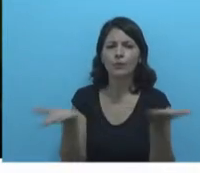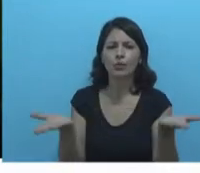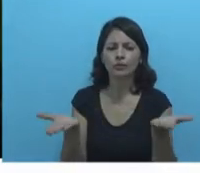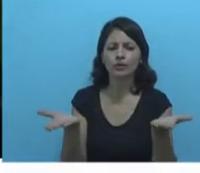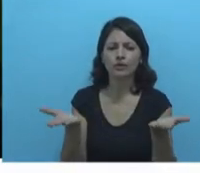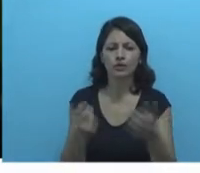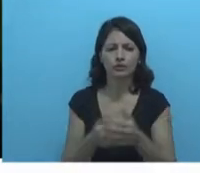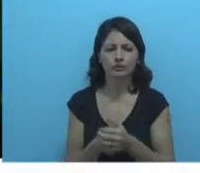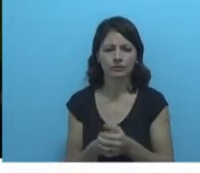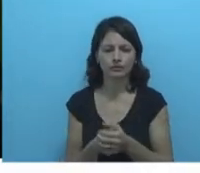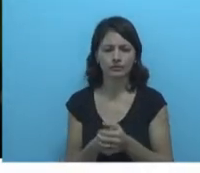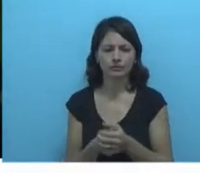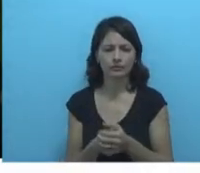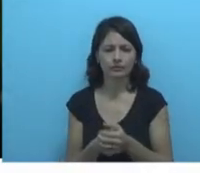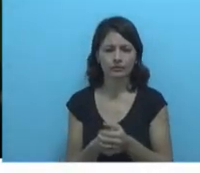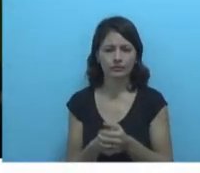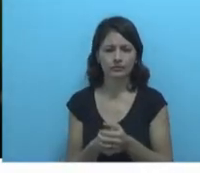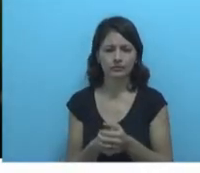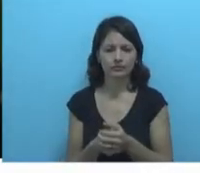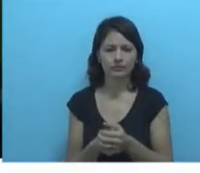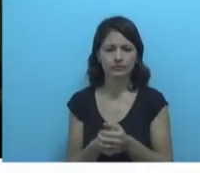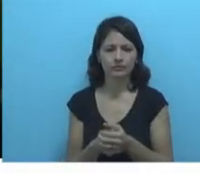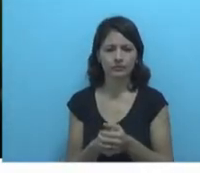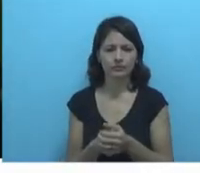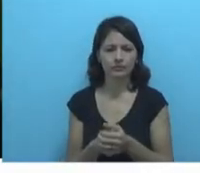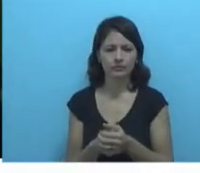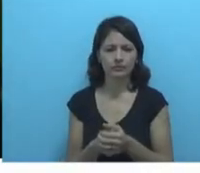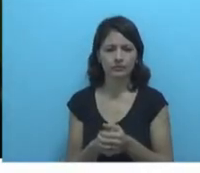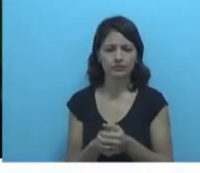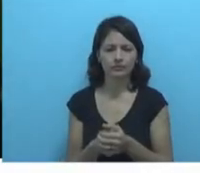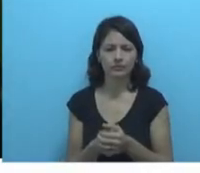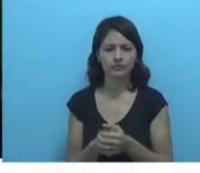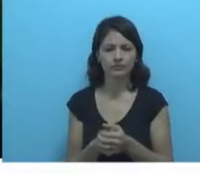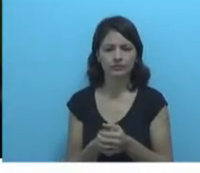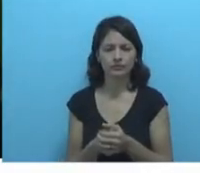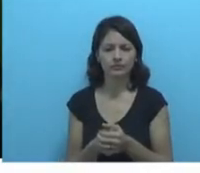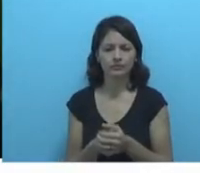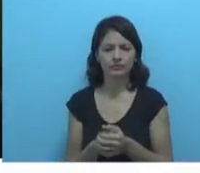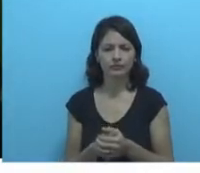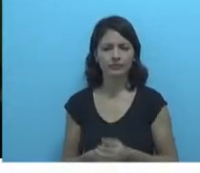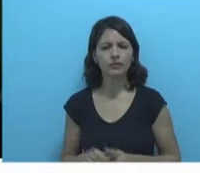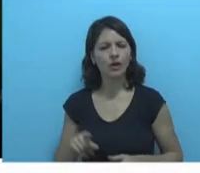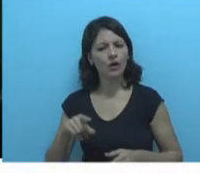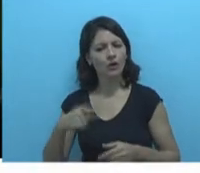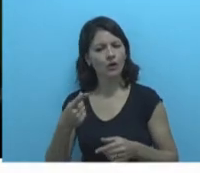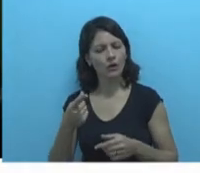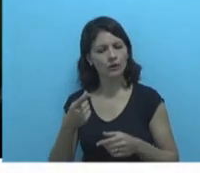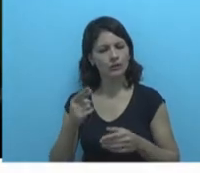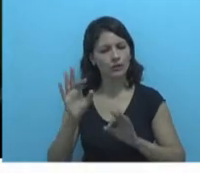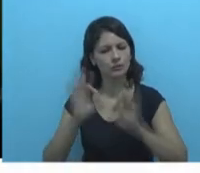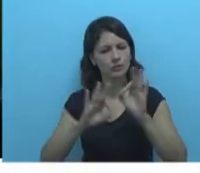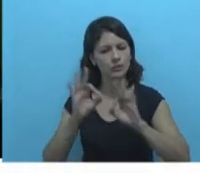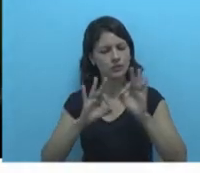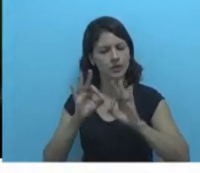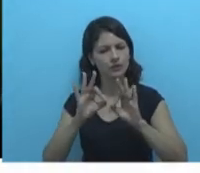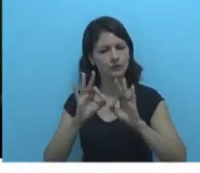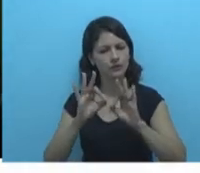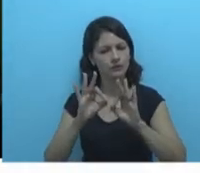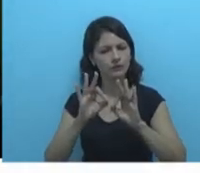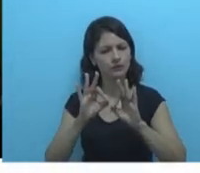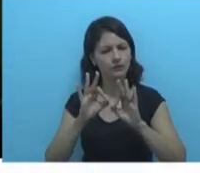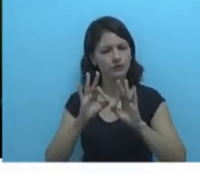público y derecho. Y un proyecto de resolución que plantea